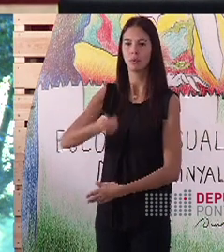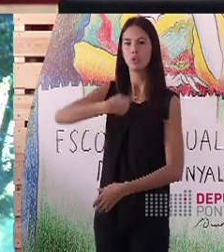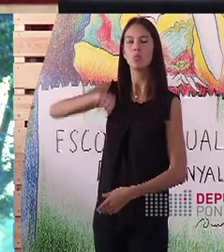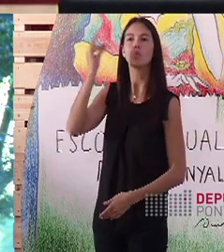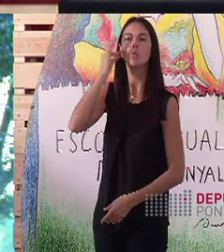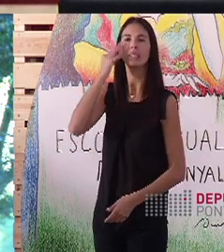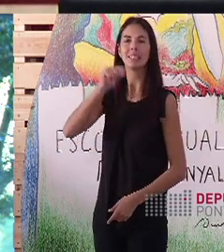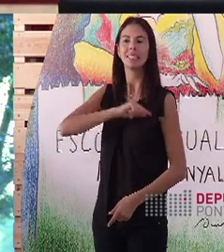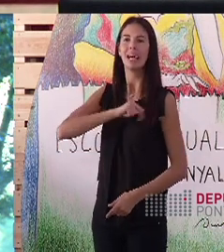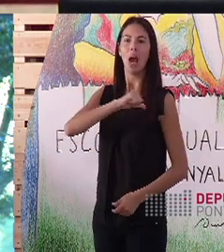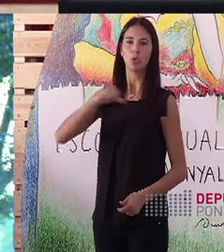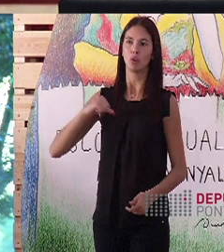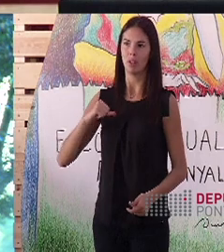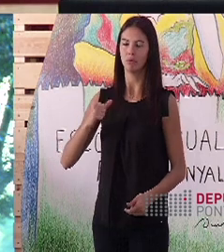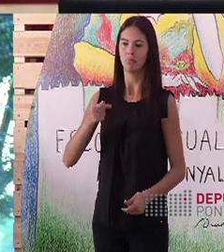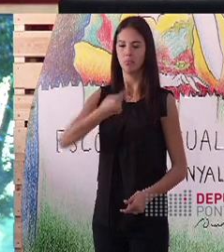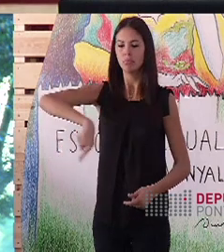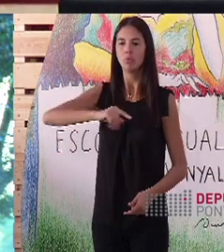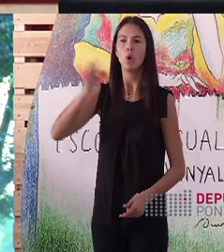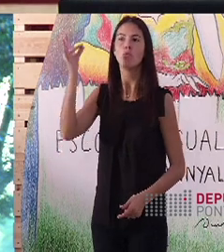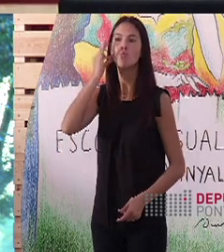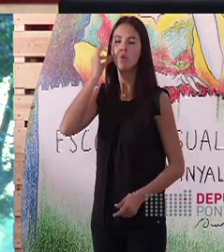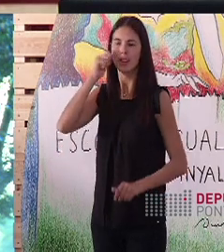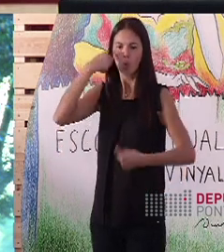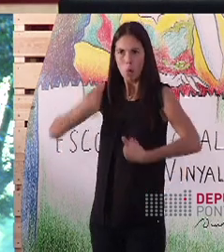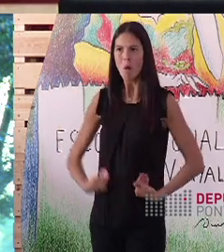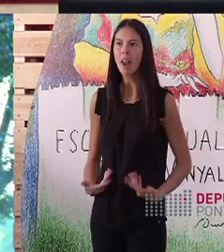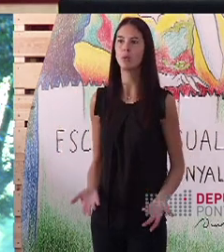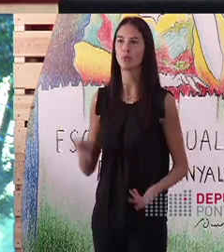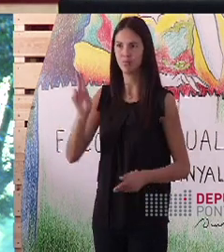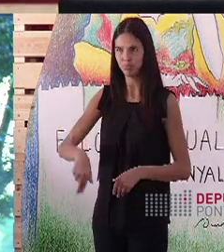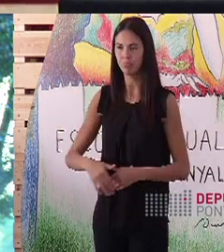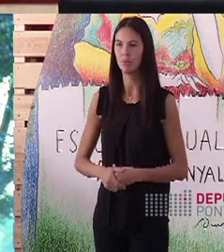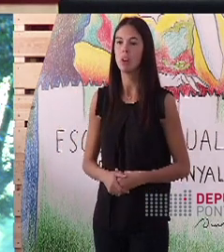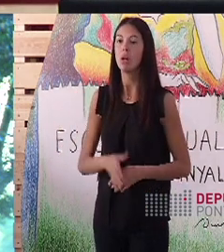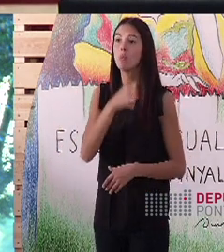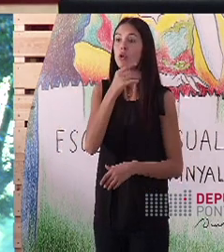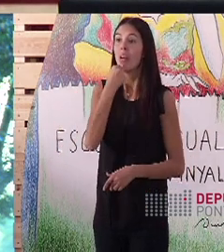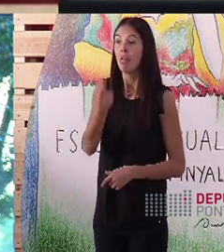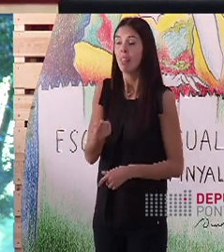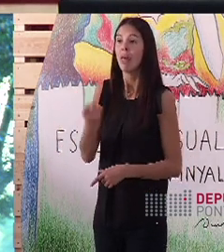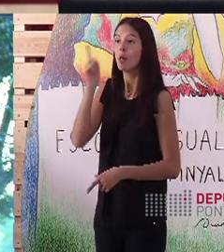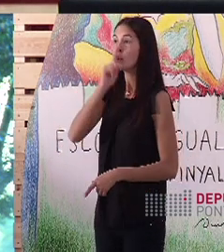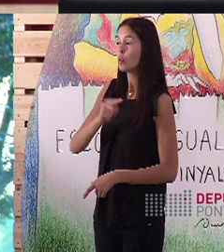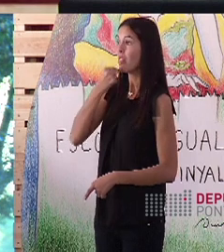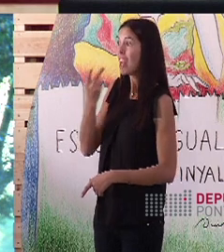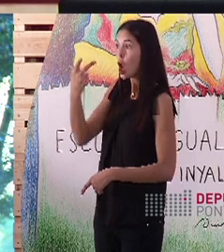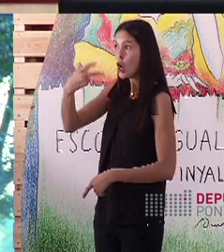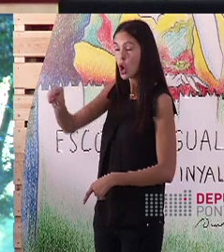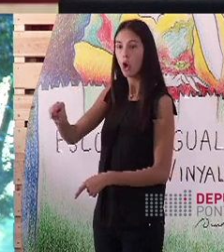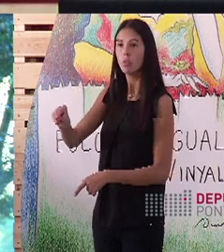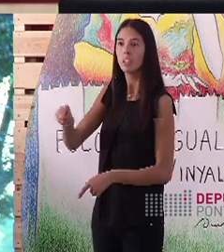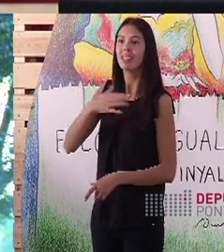las mujeres para poder definirnos como seres humanos. De modo que decir que no a la prostitución es decir que